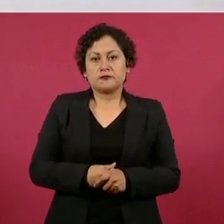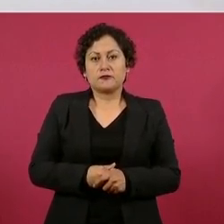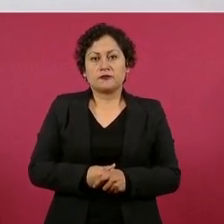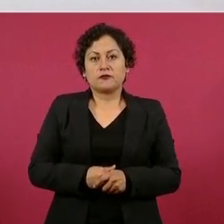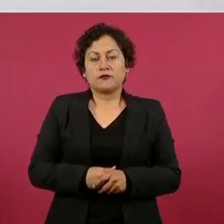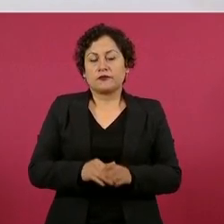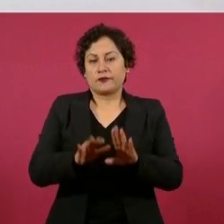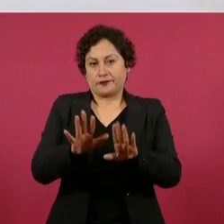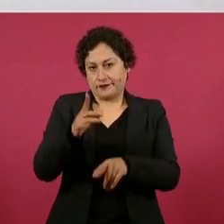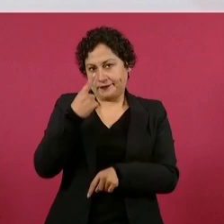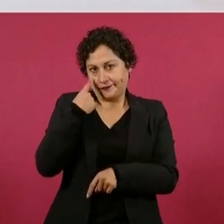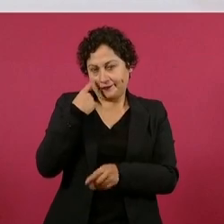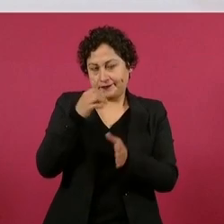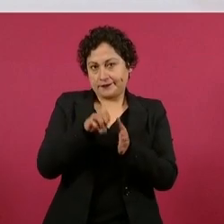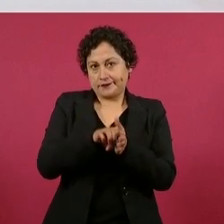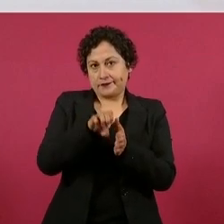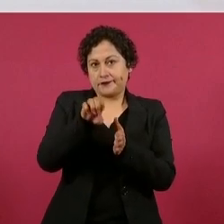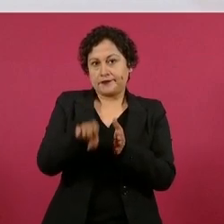Por ejemplo,